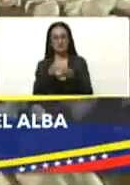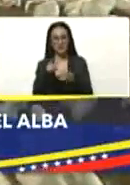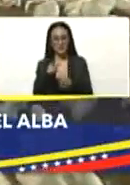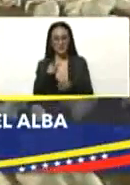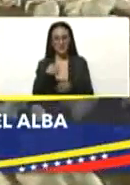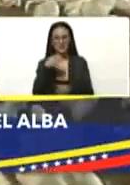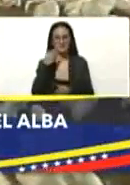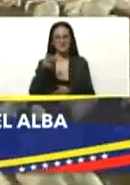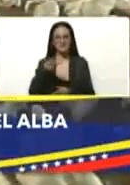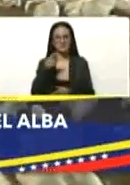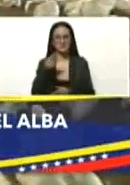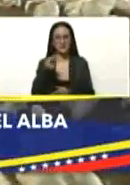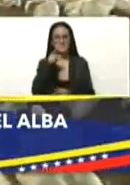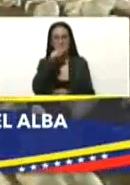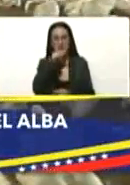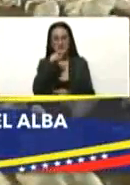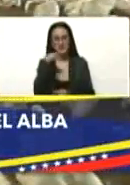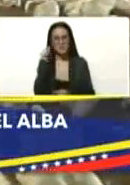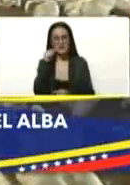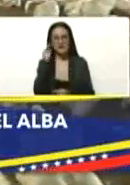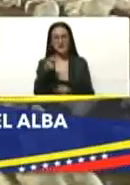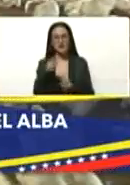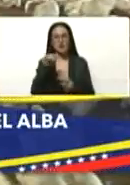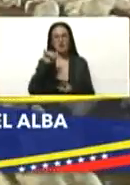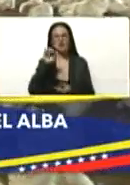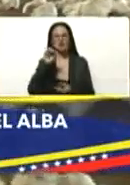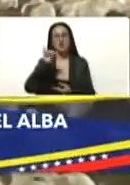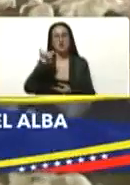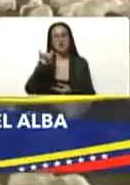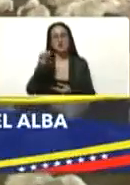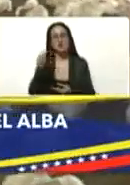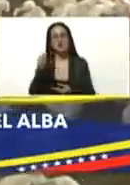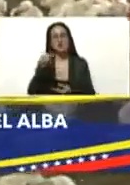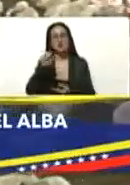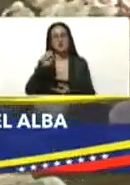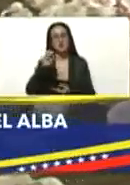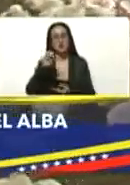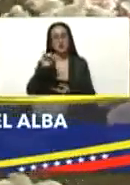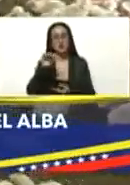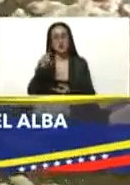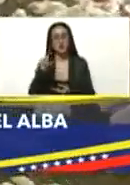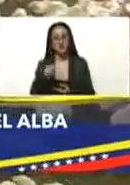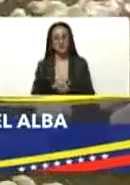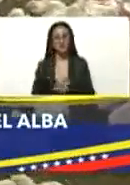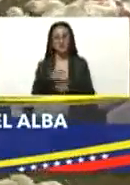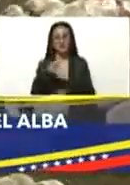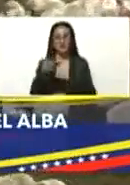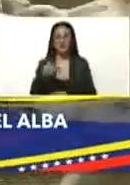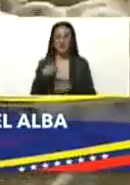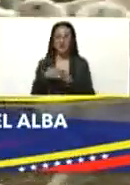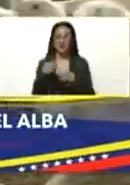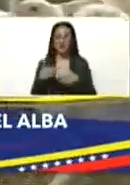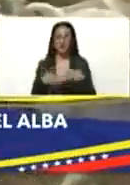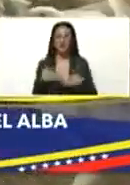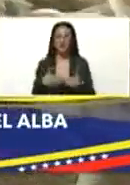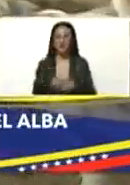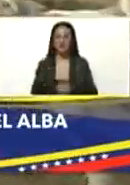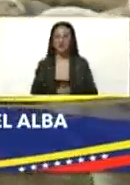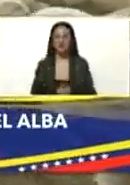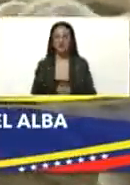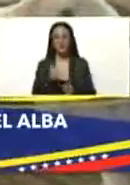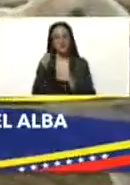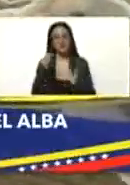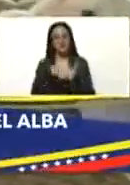cereales, el maíz amarillo, la soya, elementos fundamentales o alimentos fundamentales para todo este proceso. Pero se